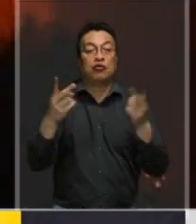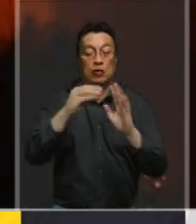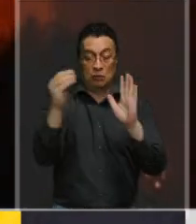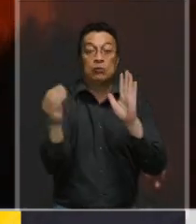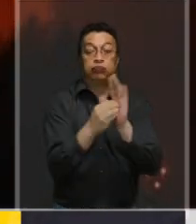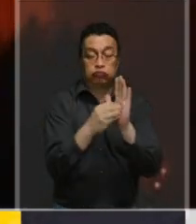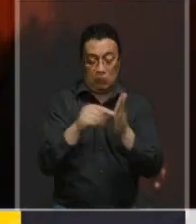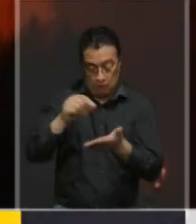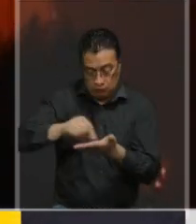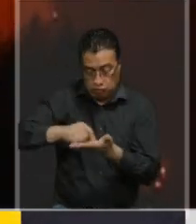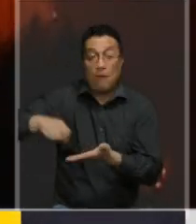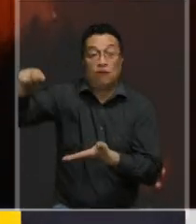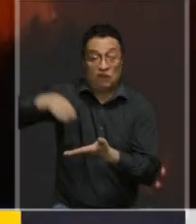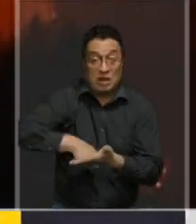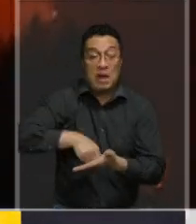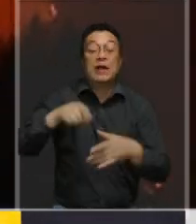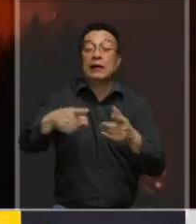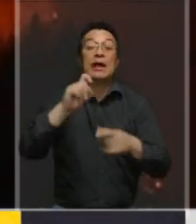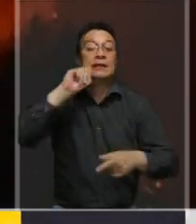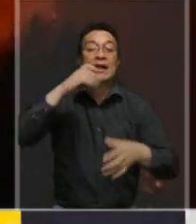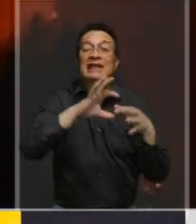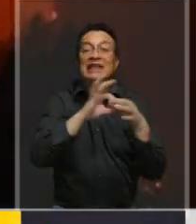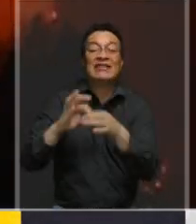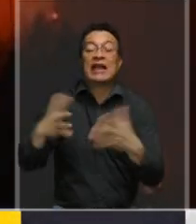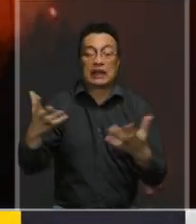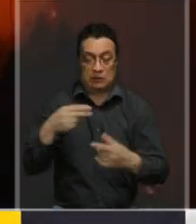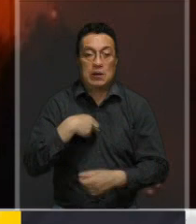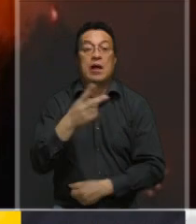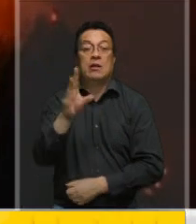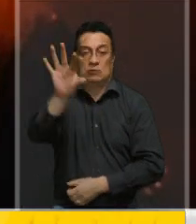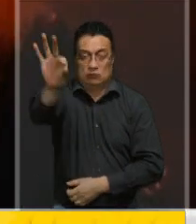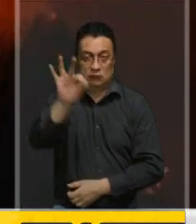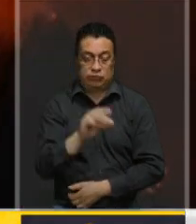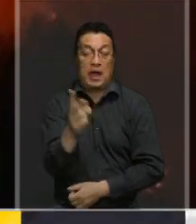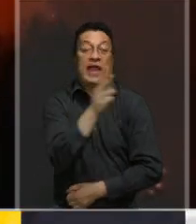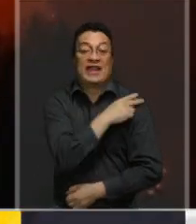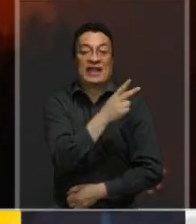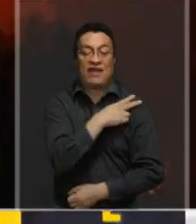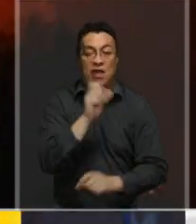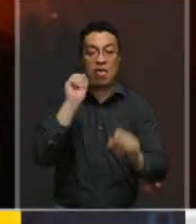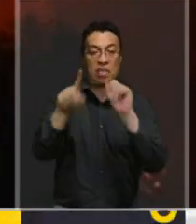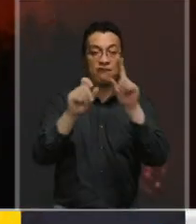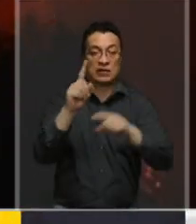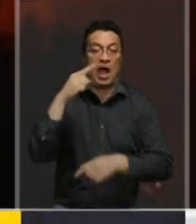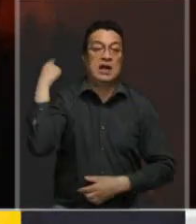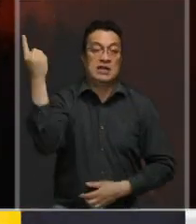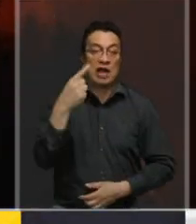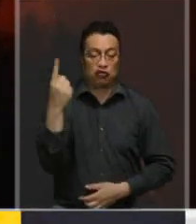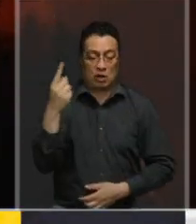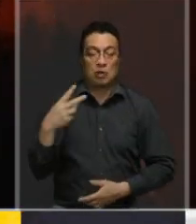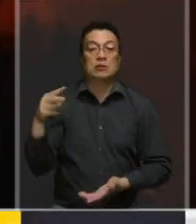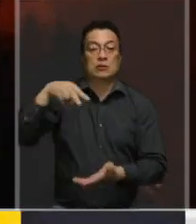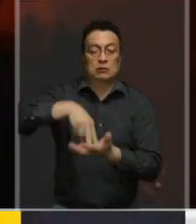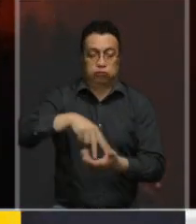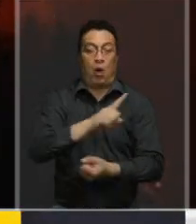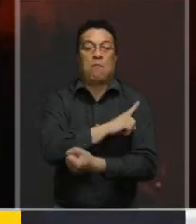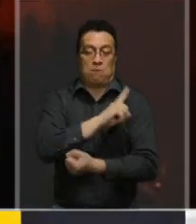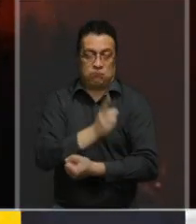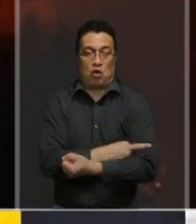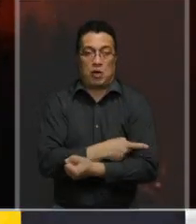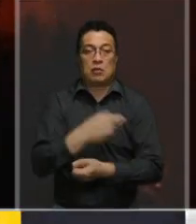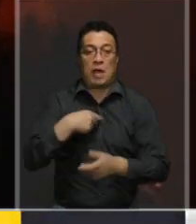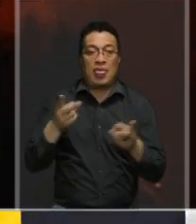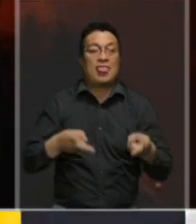está redactando y esto implica que se va a nombrar un jefe de la Defensa Nacional que va a tener facultades para limitar